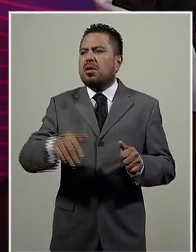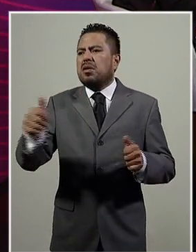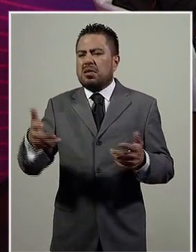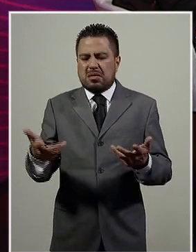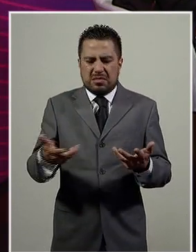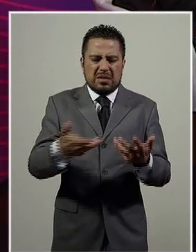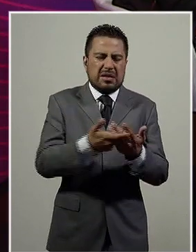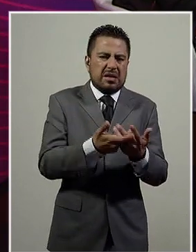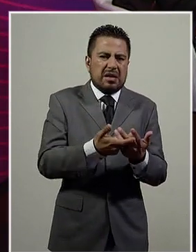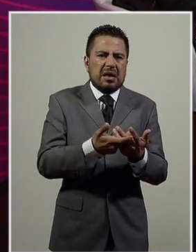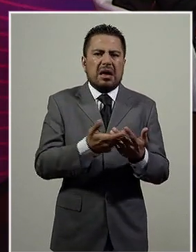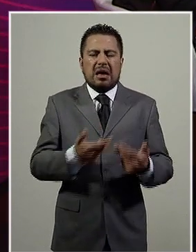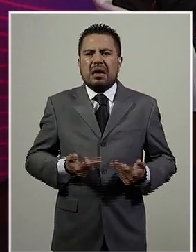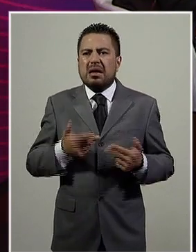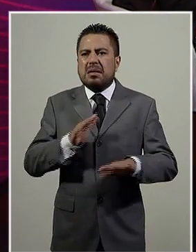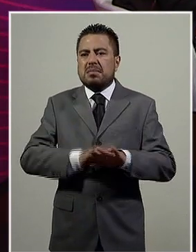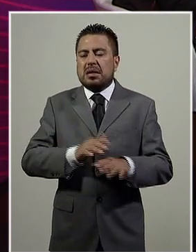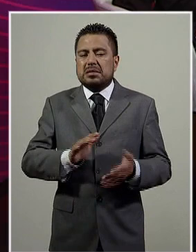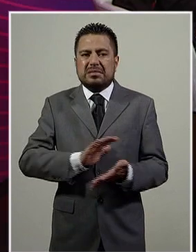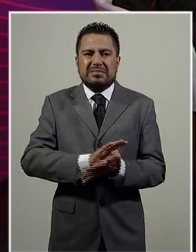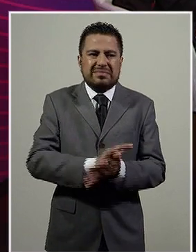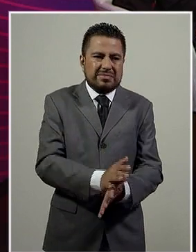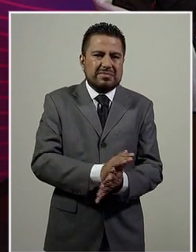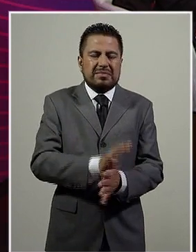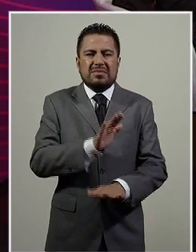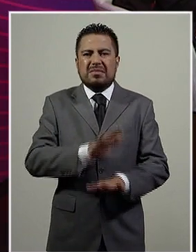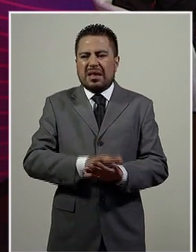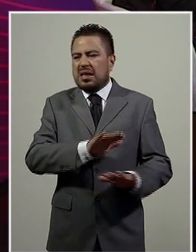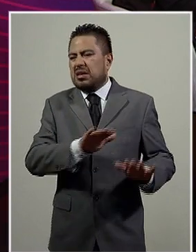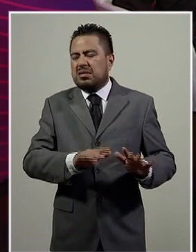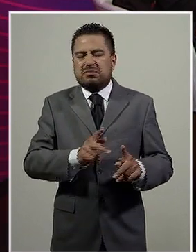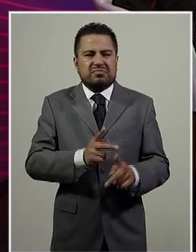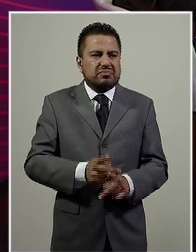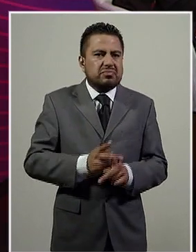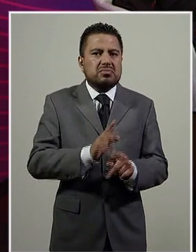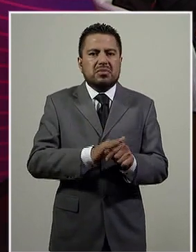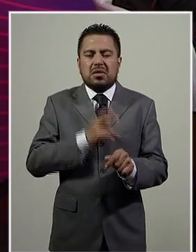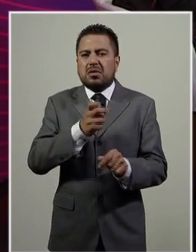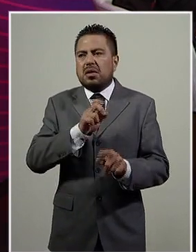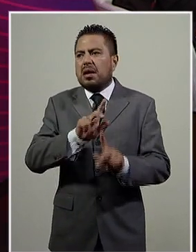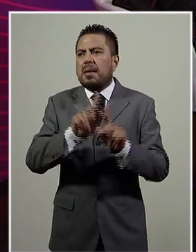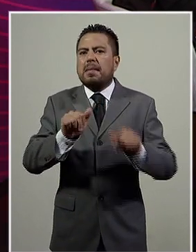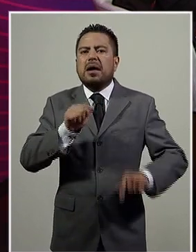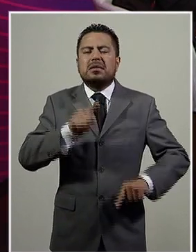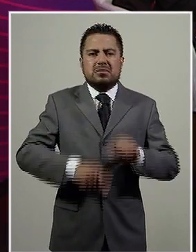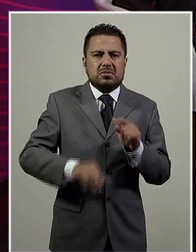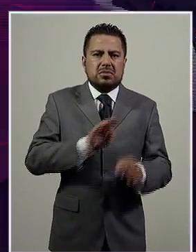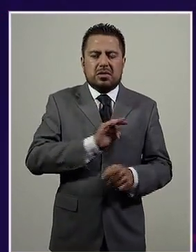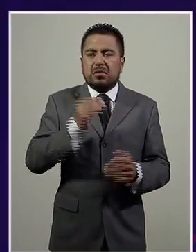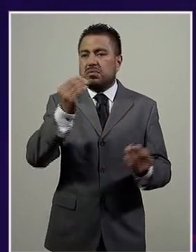mezclar, genera más discriminación, más encono, más intolerancia y por lo tanto nos quita paz. Sí.